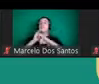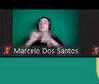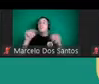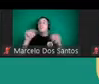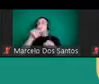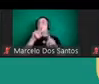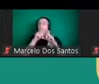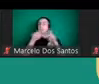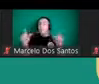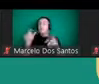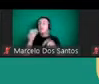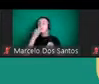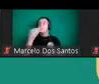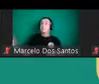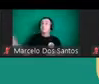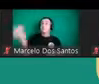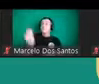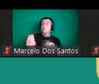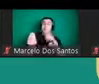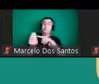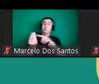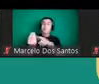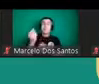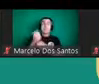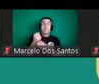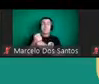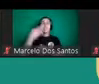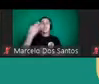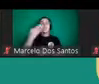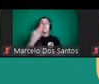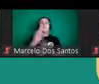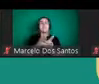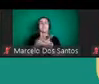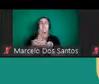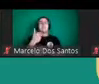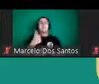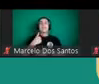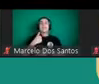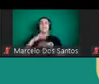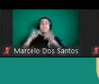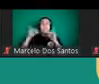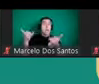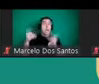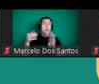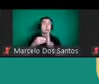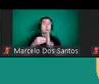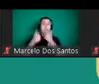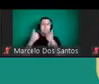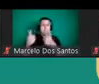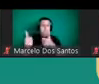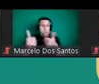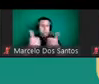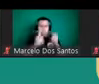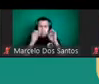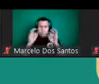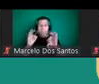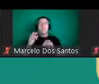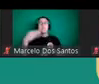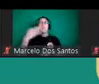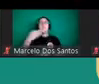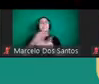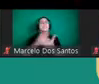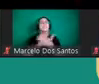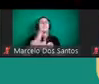reinducción que les quise compartir, que es el seguimiento. Ahora, siempre es importante hacer seguimiento. Yo creo que es una palabra que todos